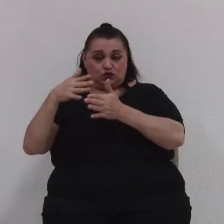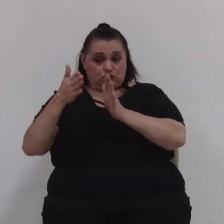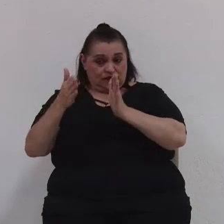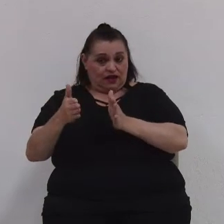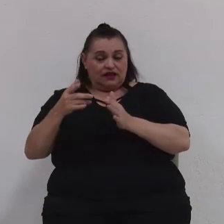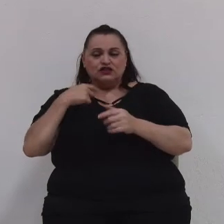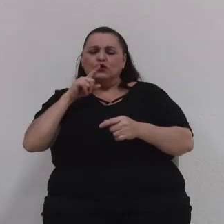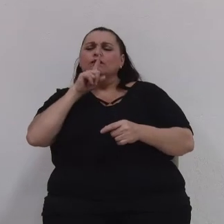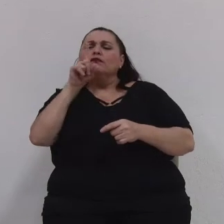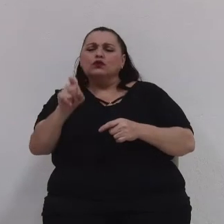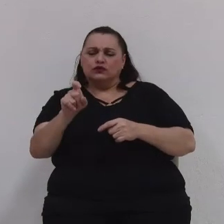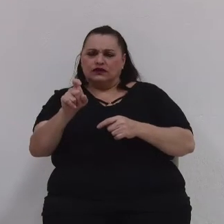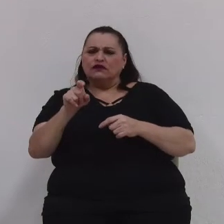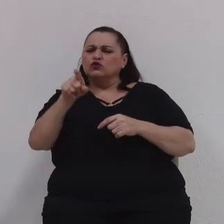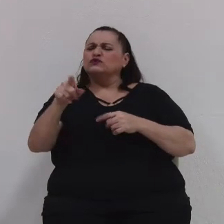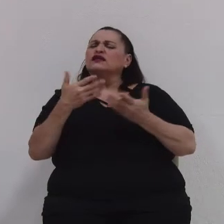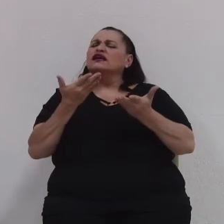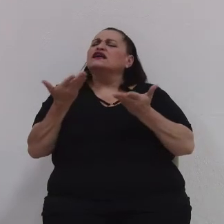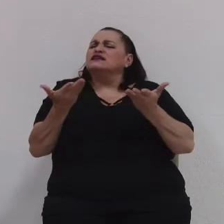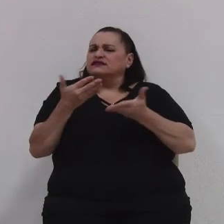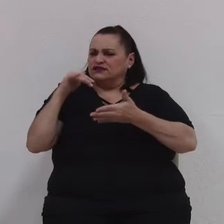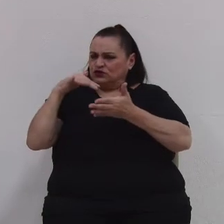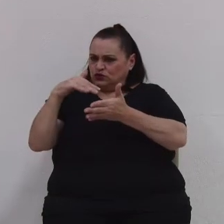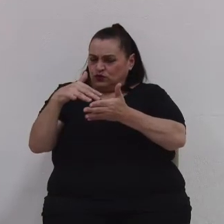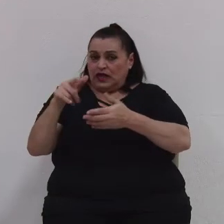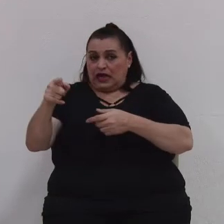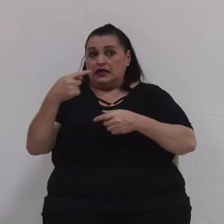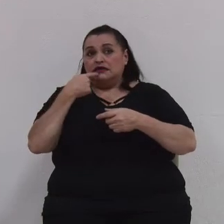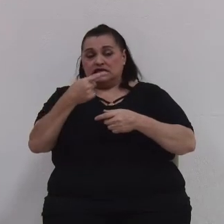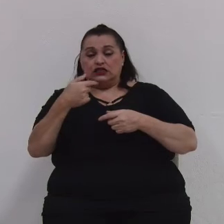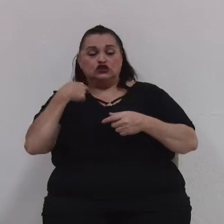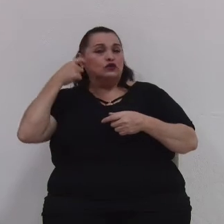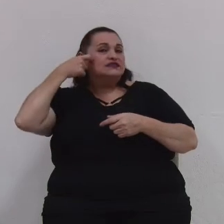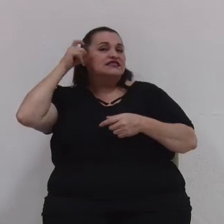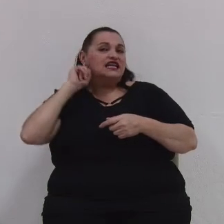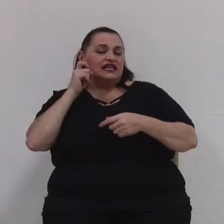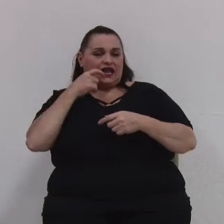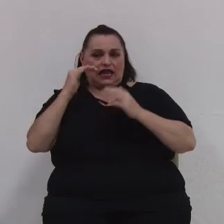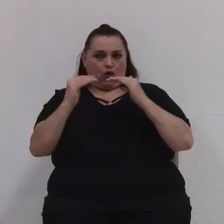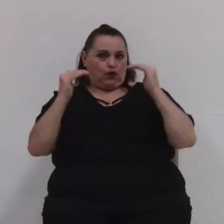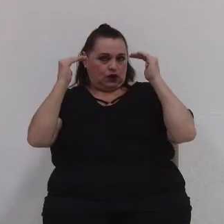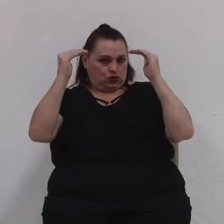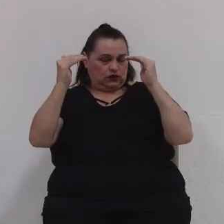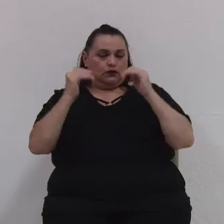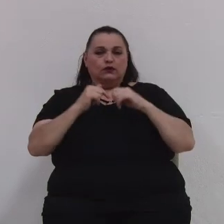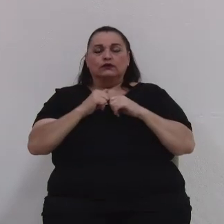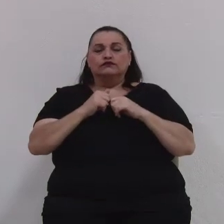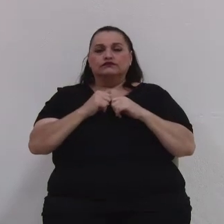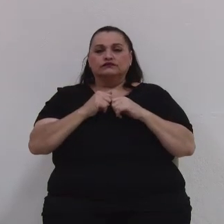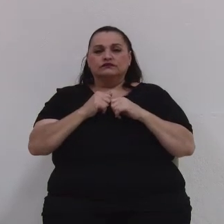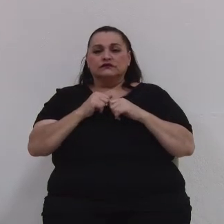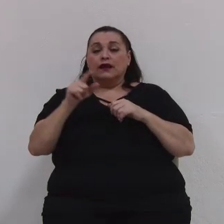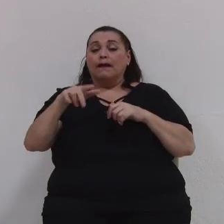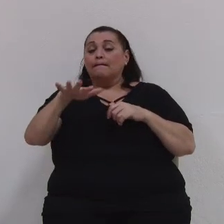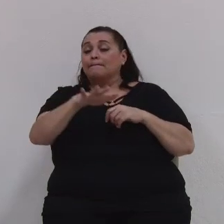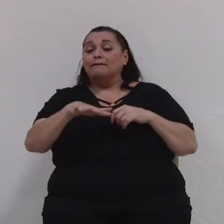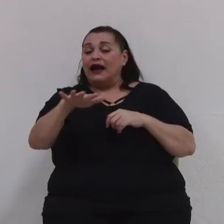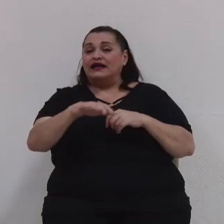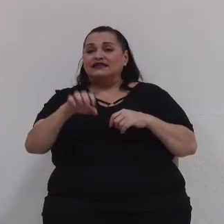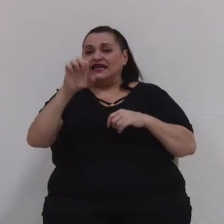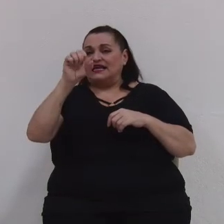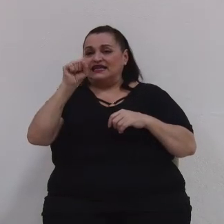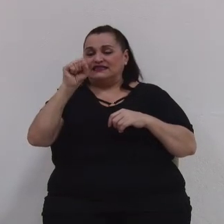le preguntaba, ¿qué estás estudiando? Me dice, secretariado ejecutivo. Valle